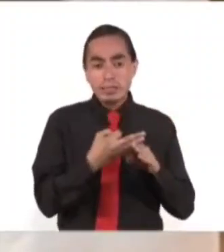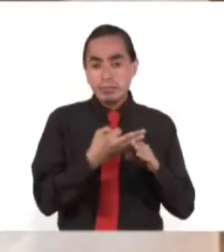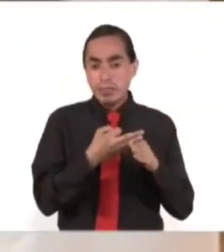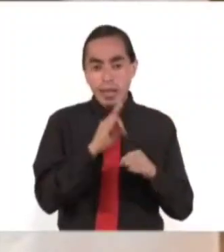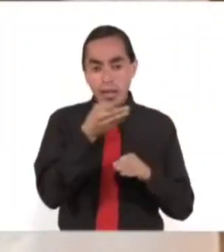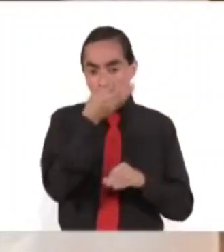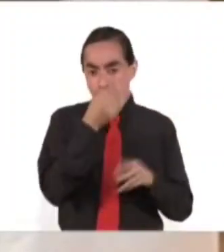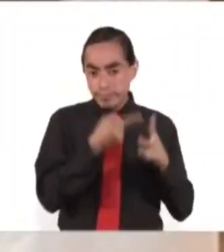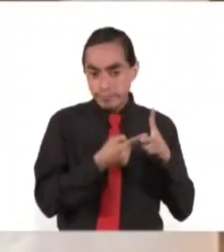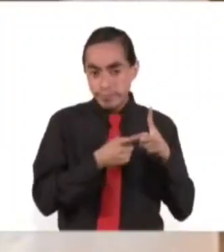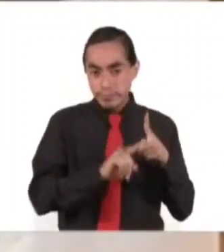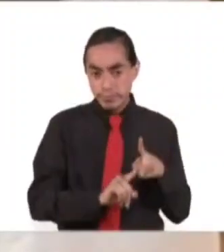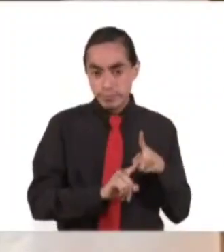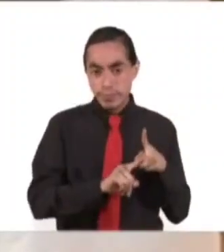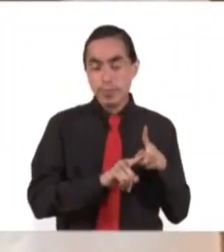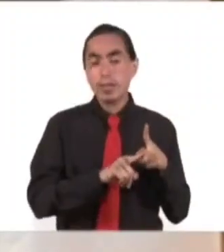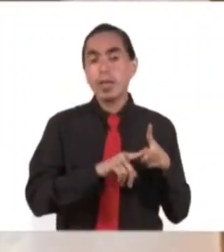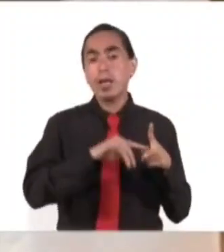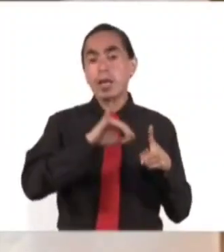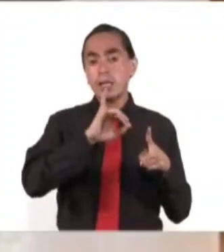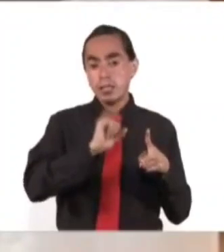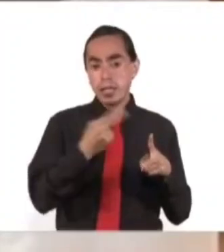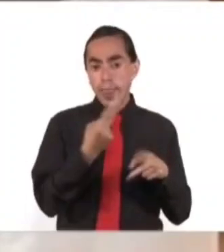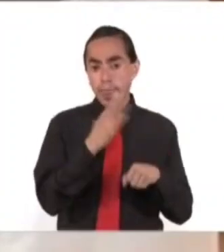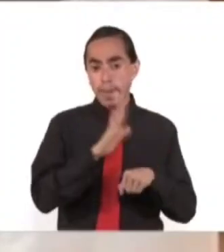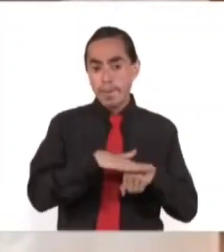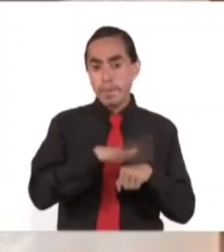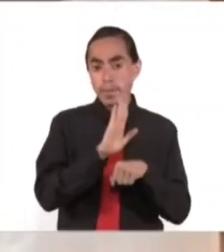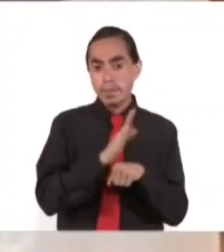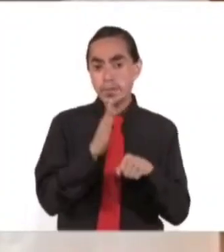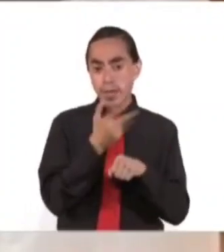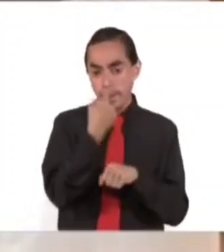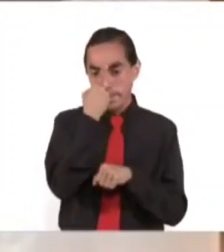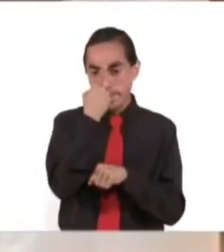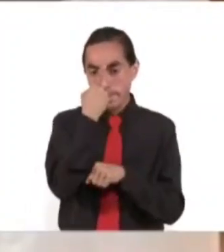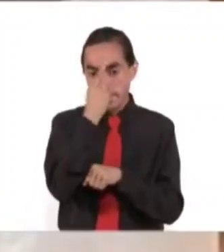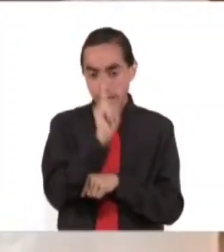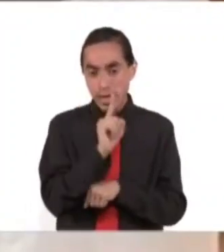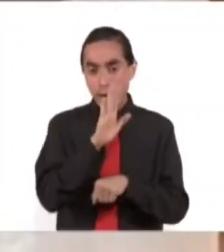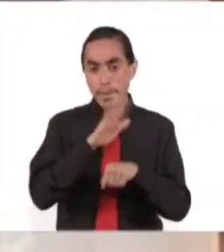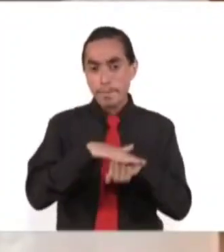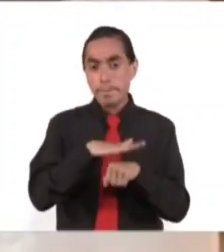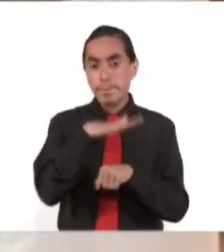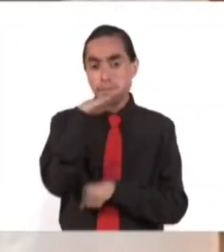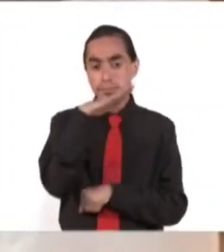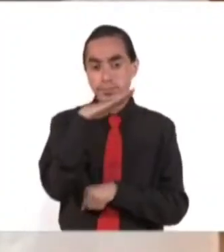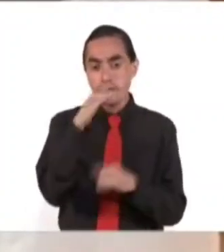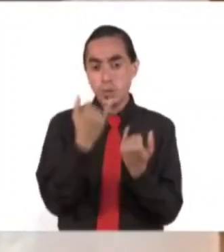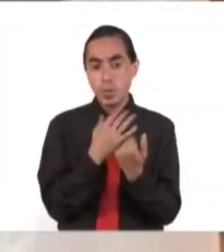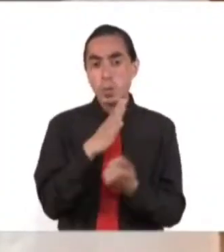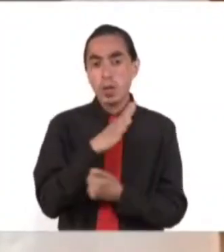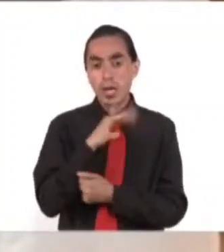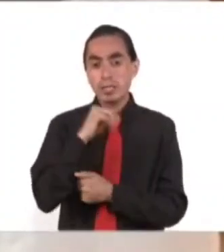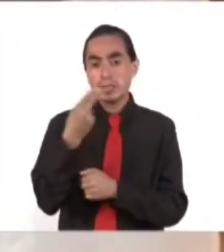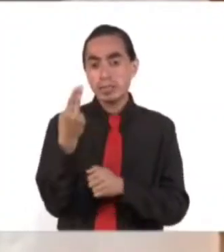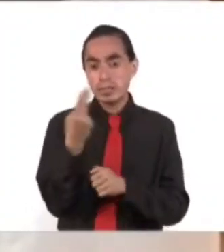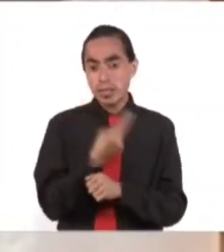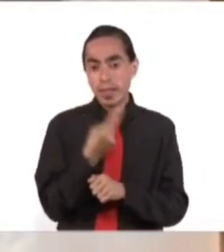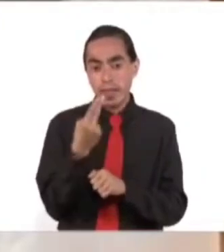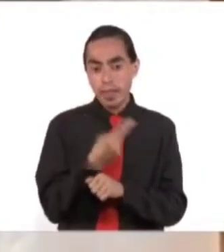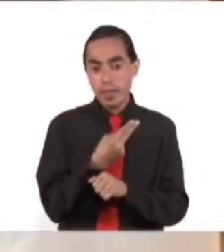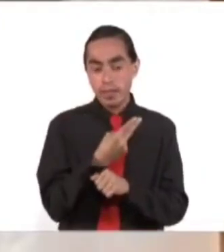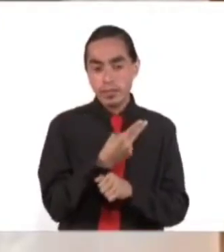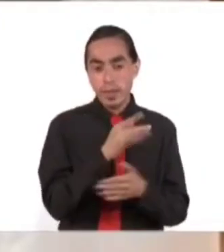precisan, para ampliar sus horizontes de efectividad, establecer sólidos vínculos de